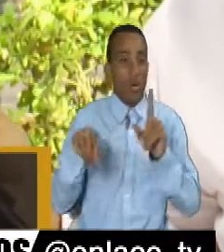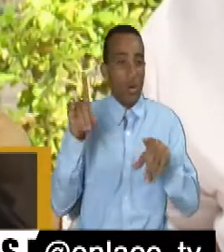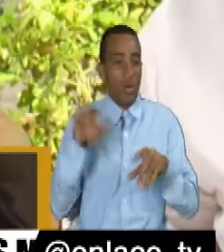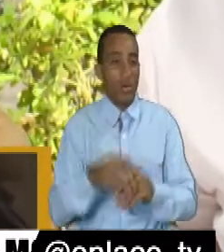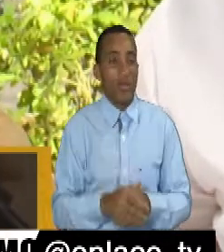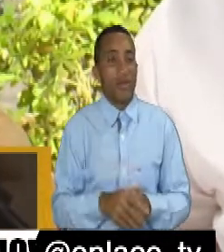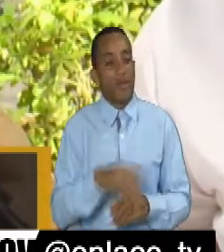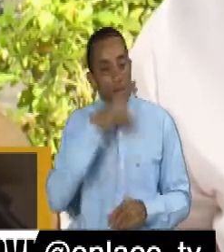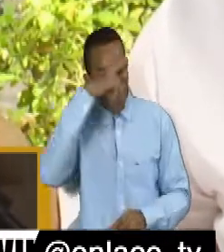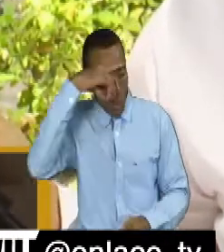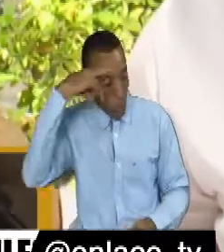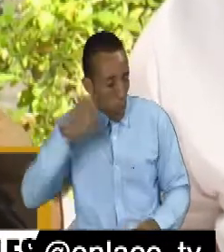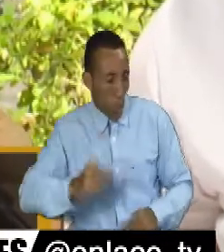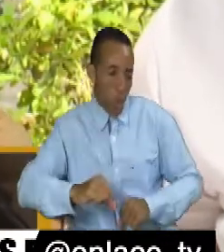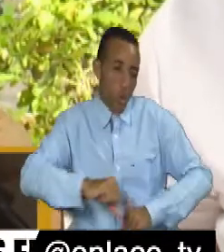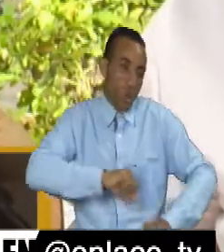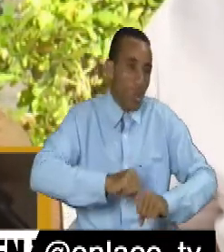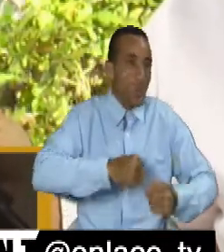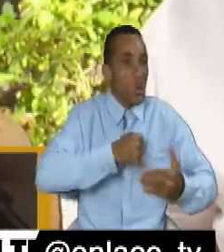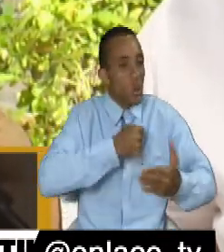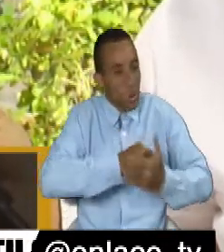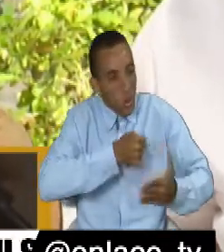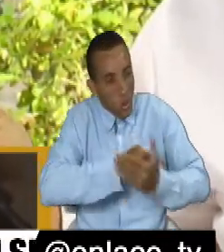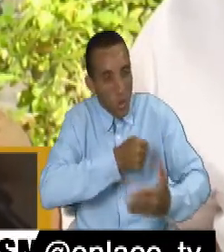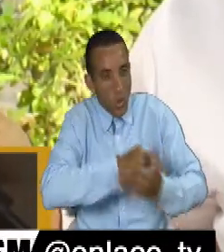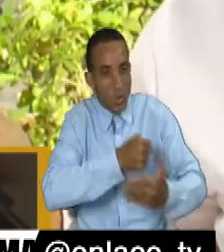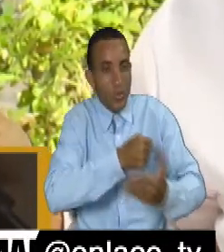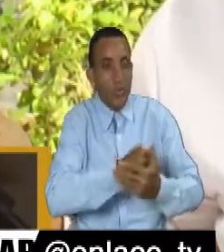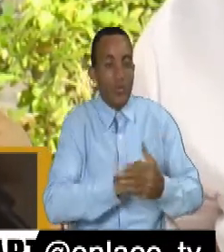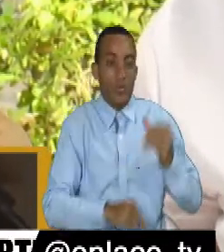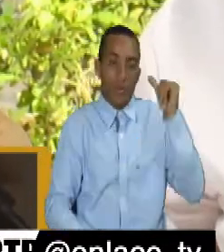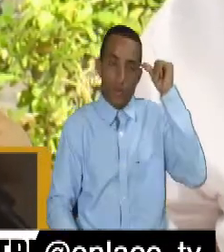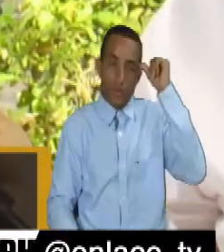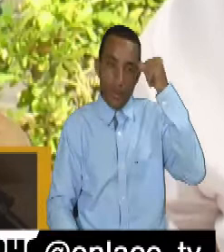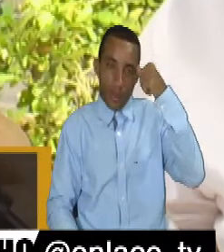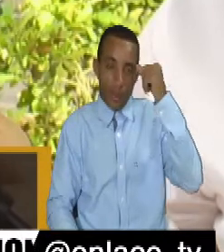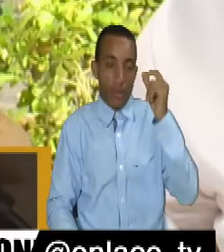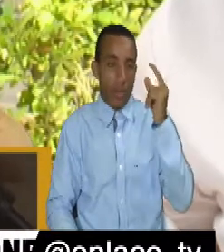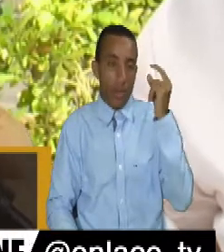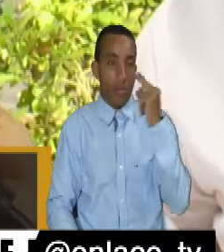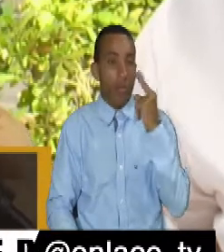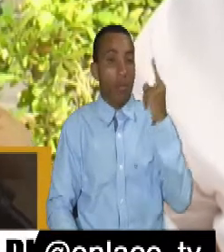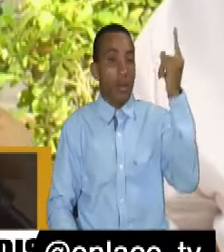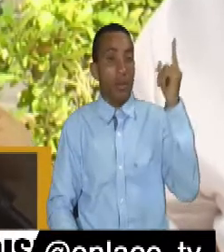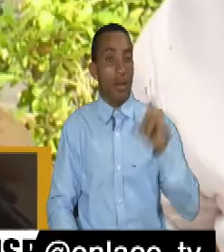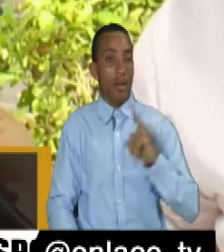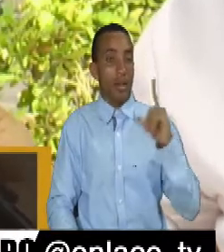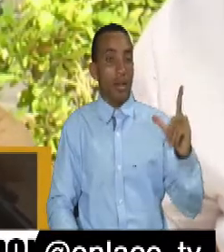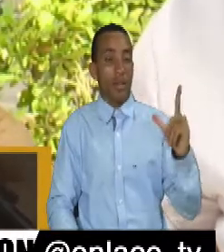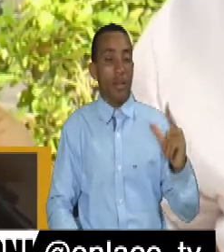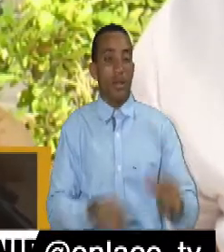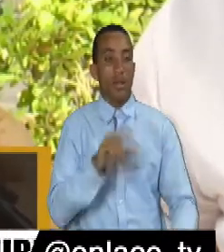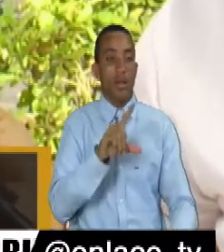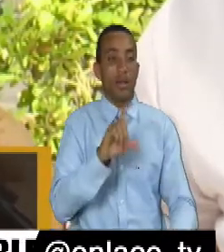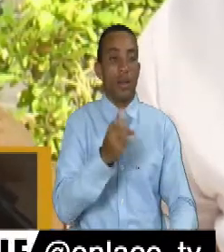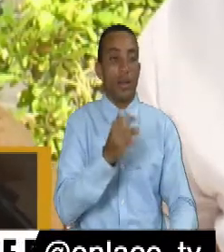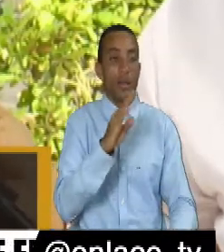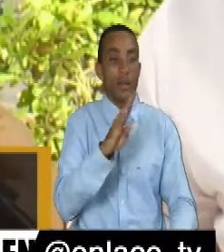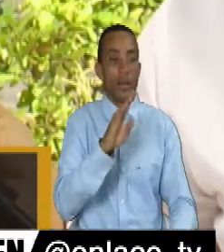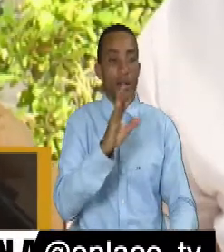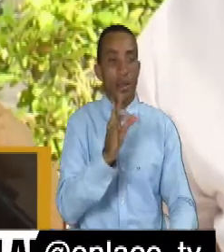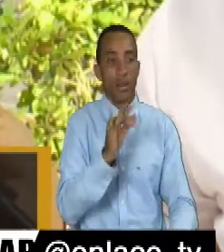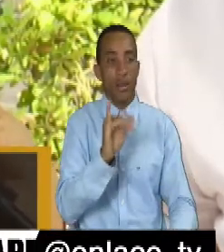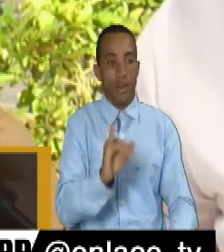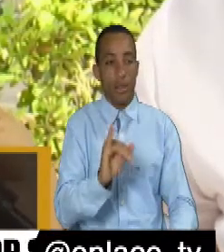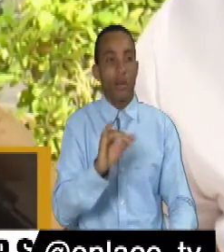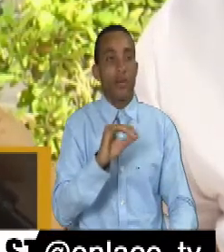sudor, lágrimas, exilios. También recordando al primer líder que hubo de la comunidad LGBTI en Colombia, como lo fue León